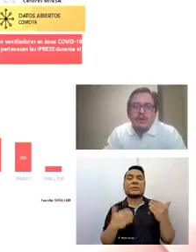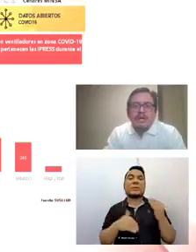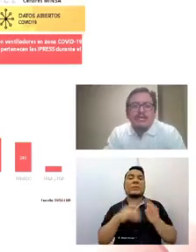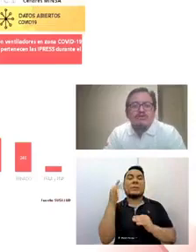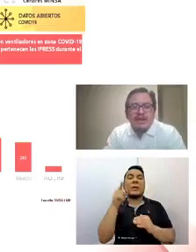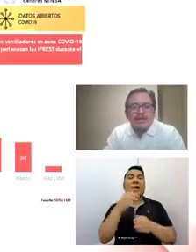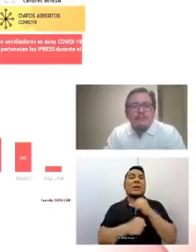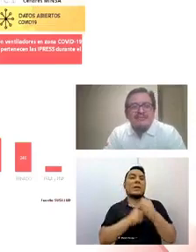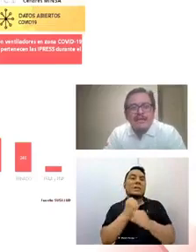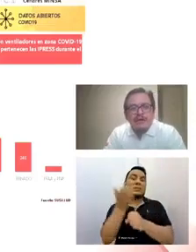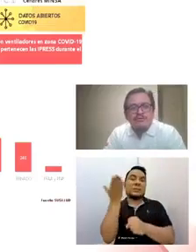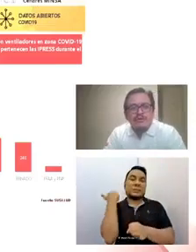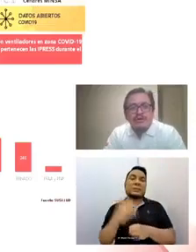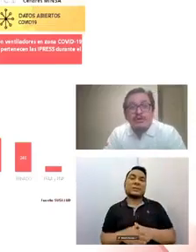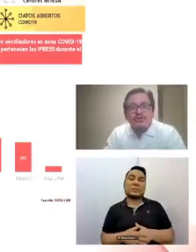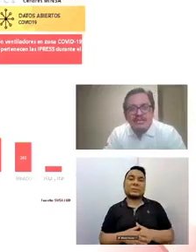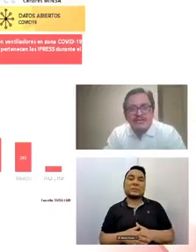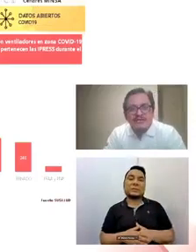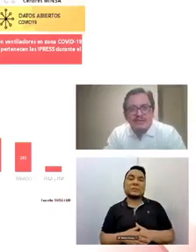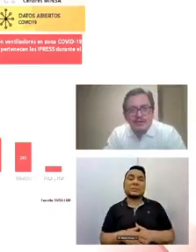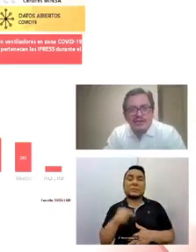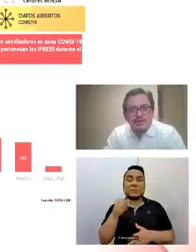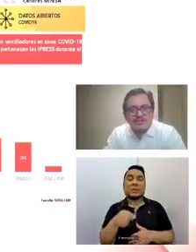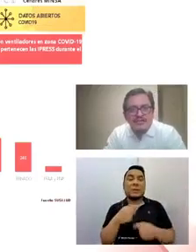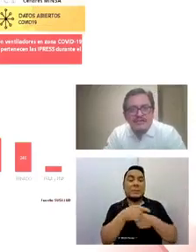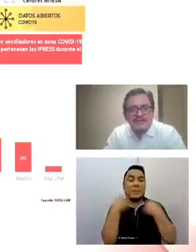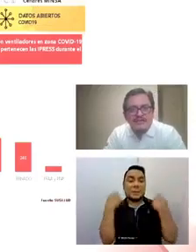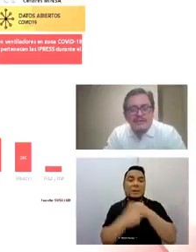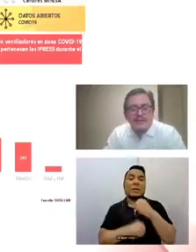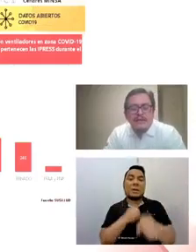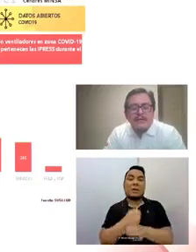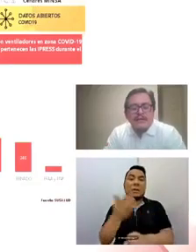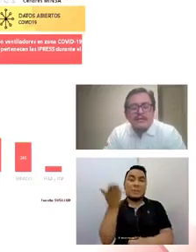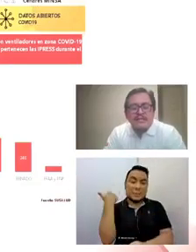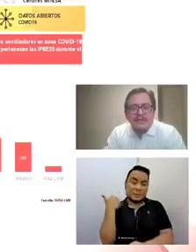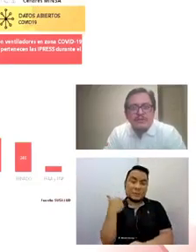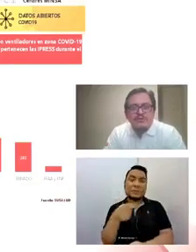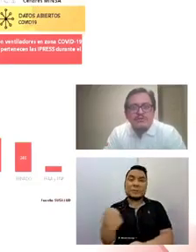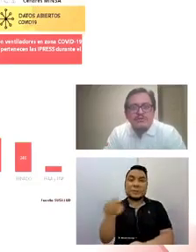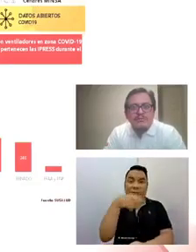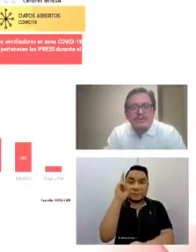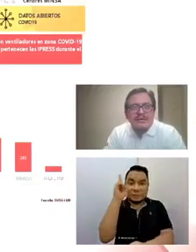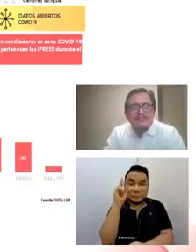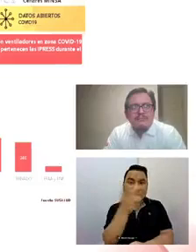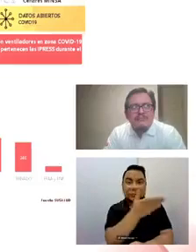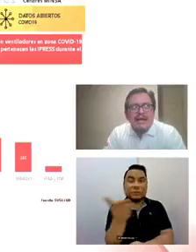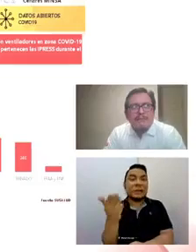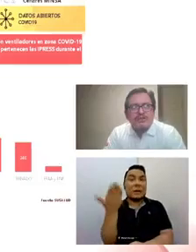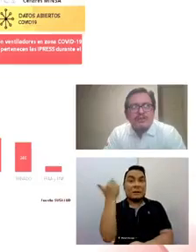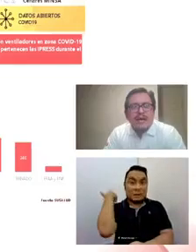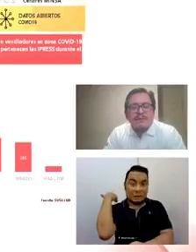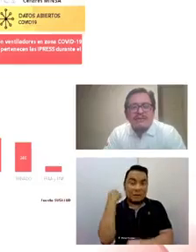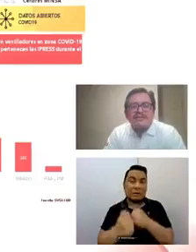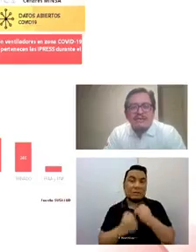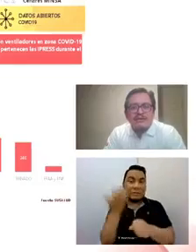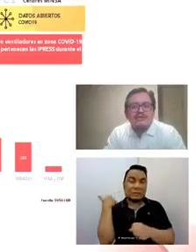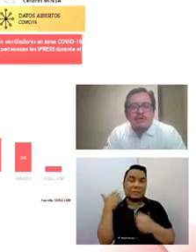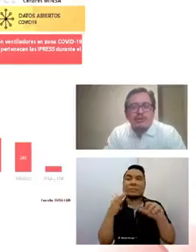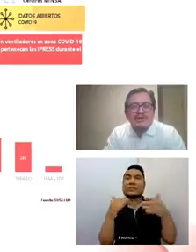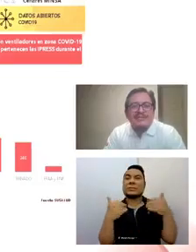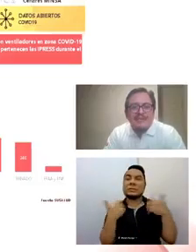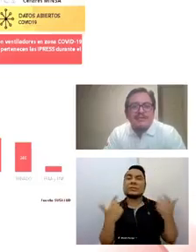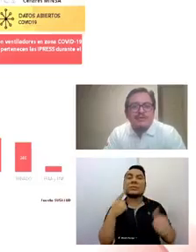del año pasado. En marzo del año pasado, señores docentes, señoras docentes, teníamos